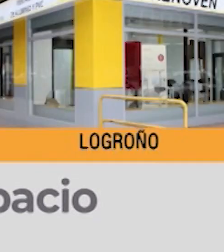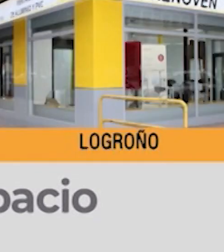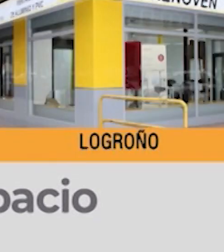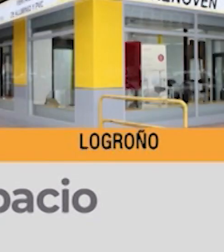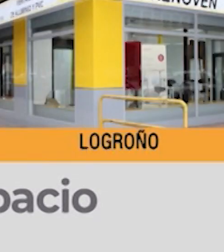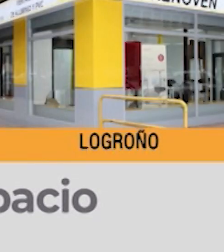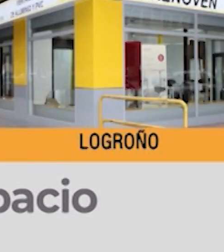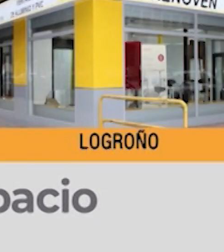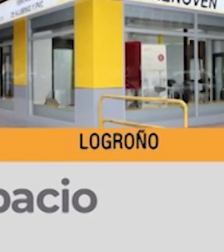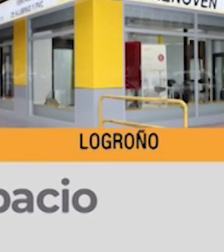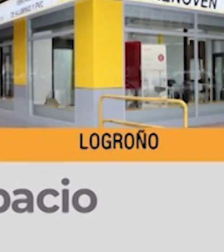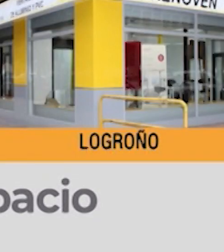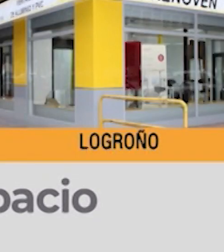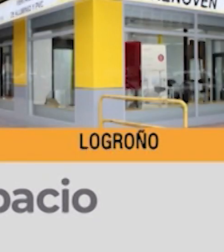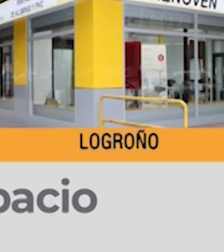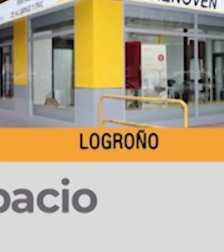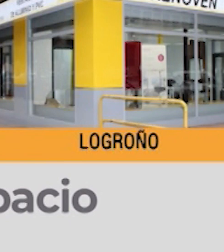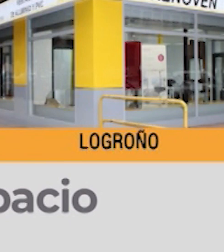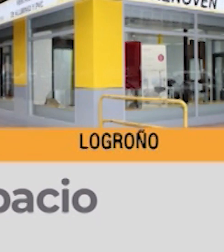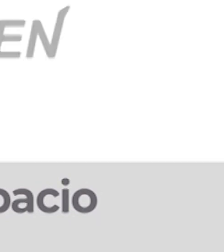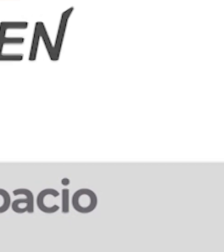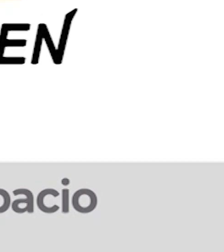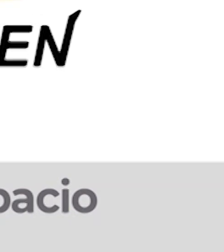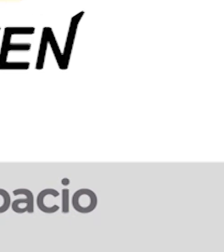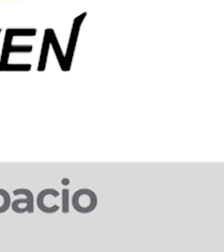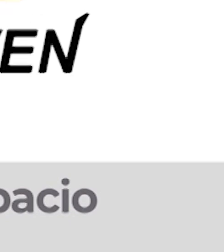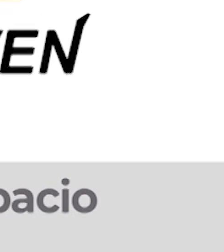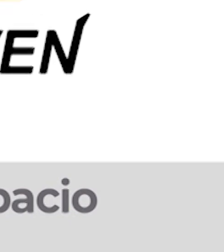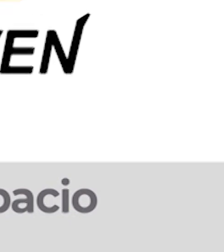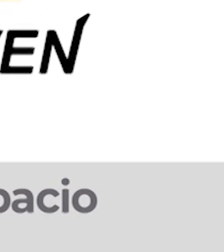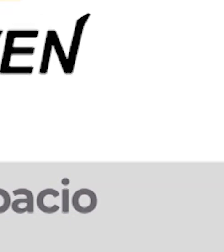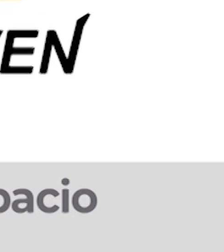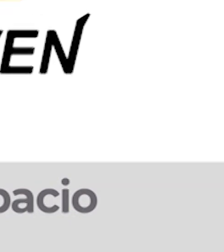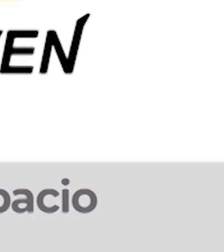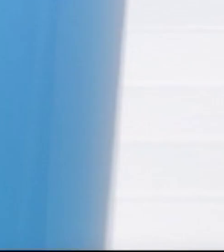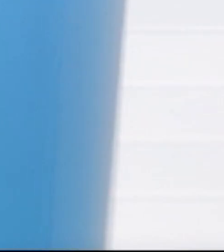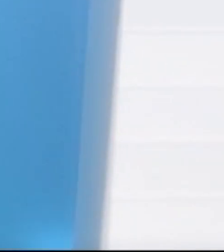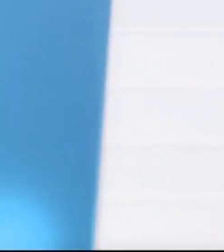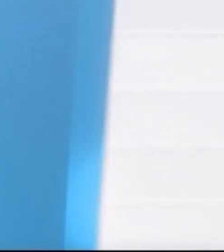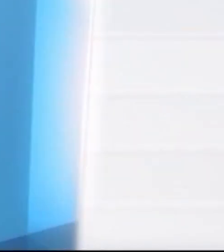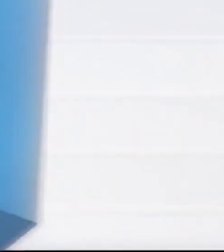para ayudarte a ahorrar en calefacción. Renoven, ventanas para toda la vida.